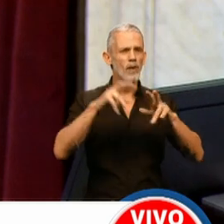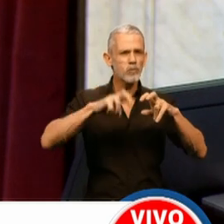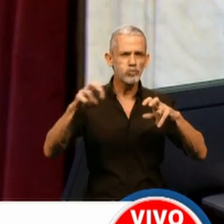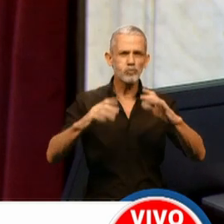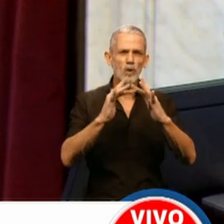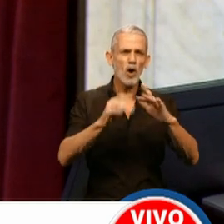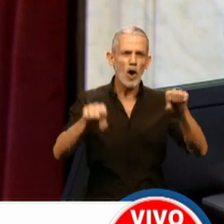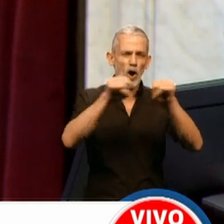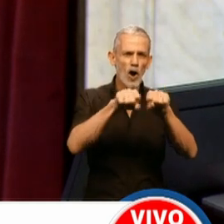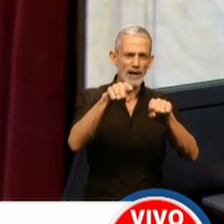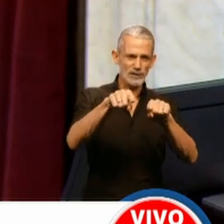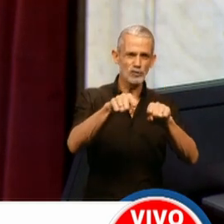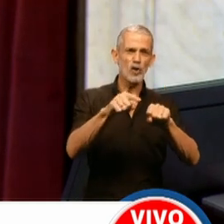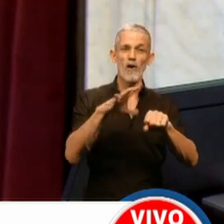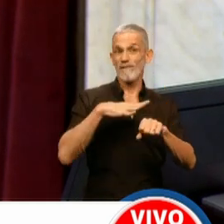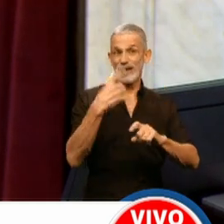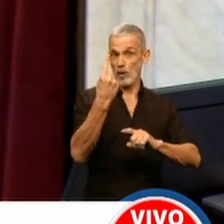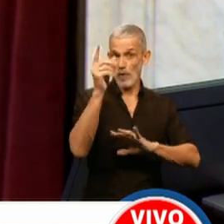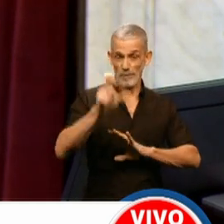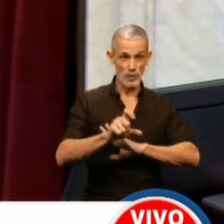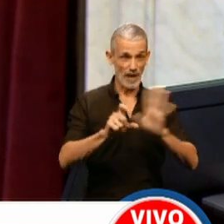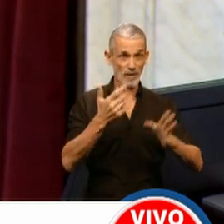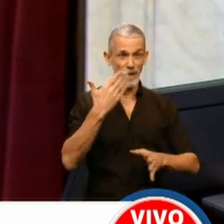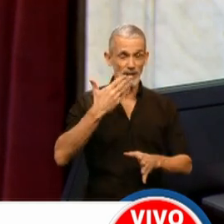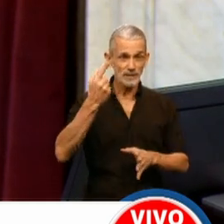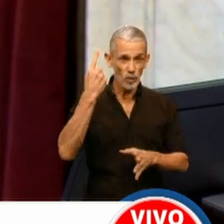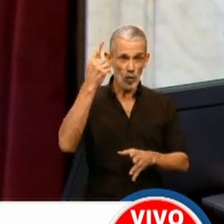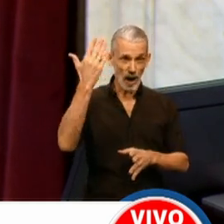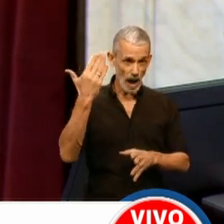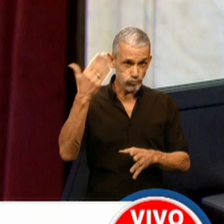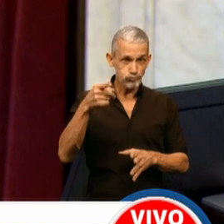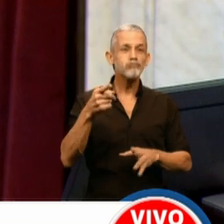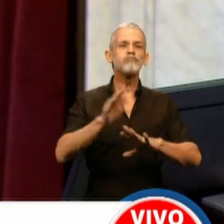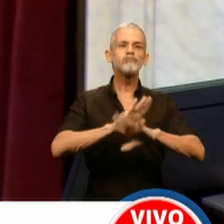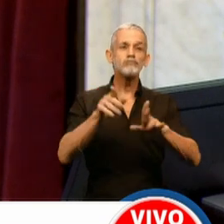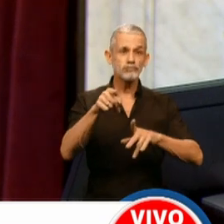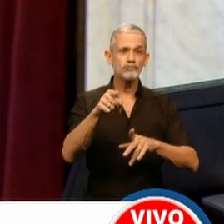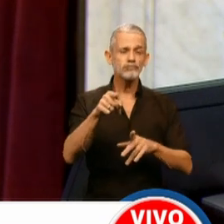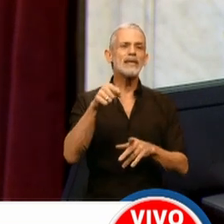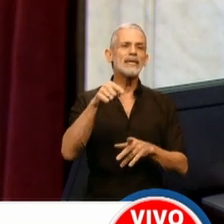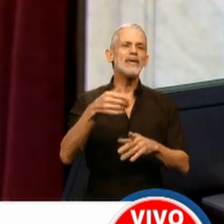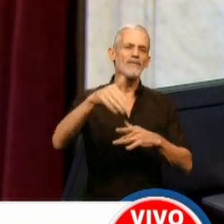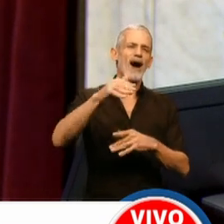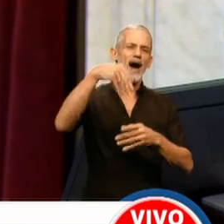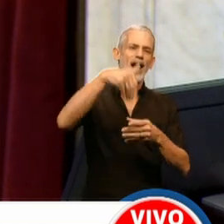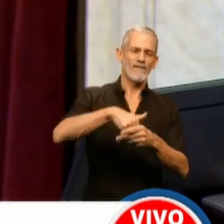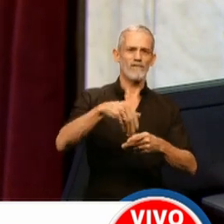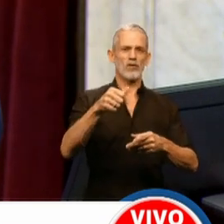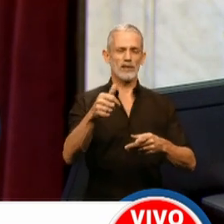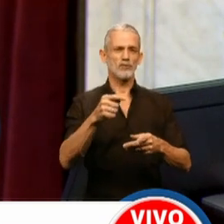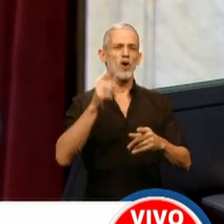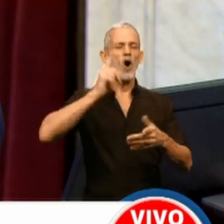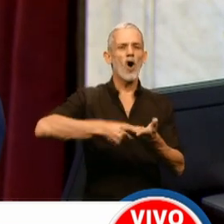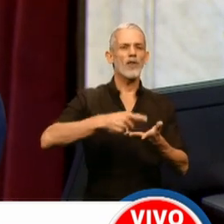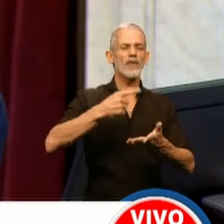logrando queda una sola oradora hice somete a votación la orden del